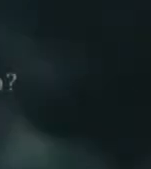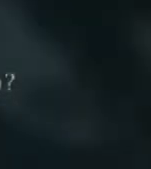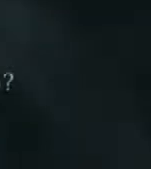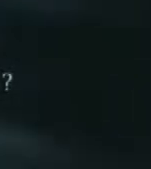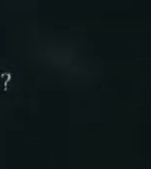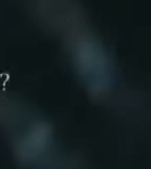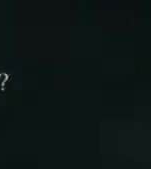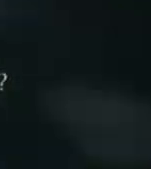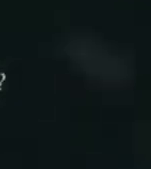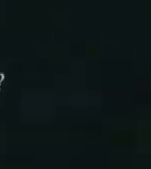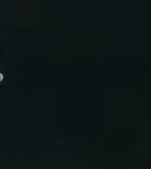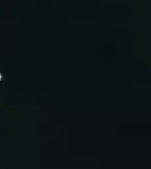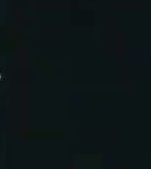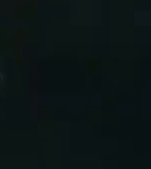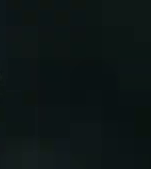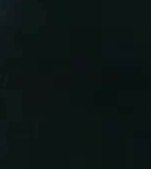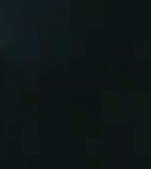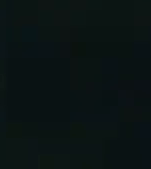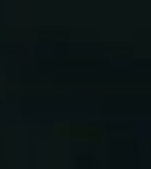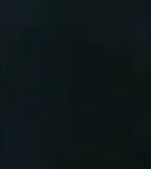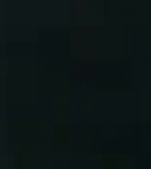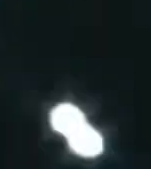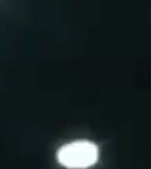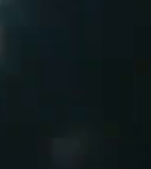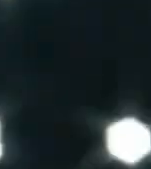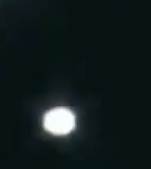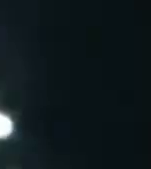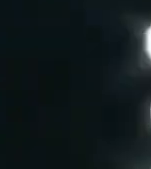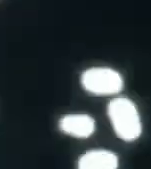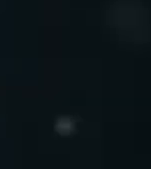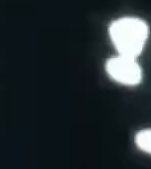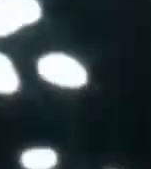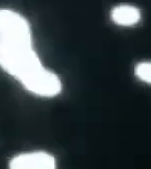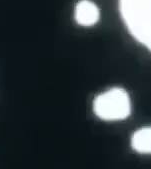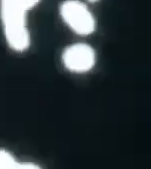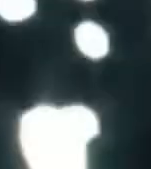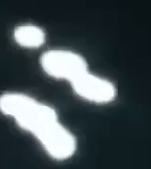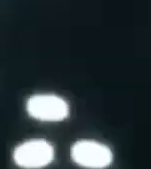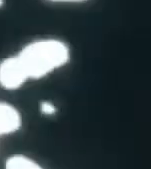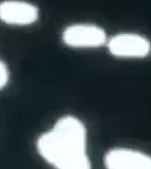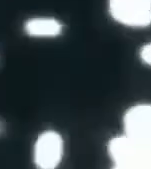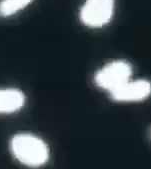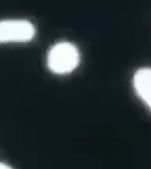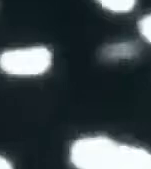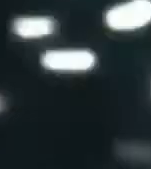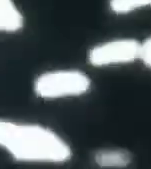¿Pero qué busca la luz que tan veloz vaga en el azul del universo?